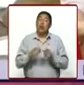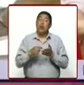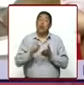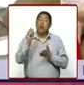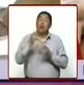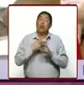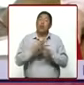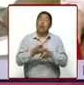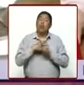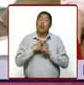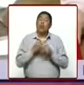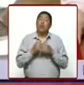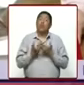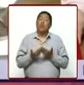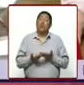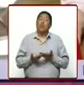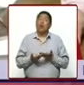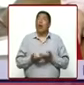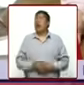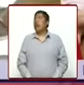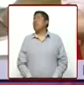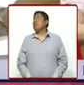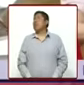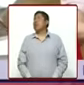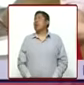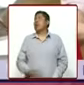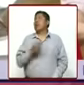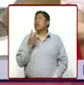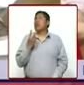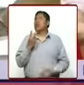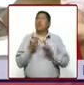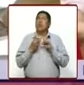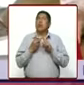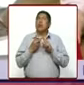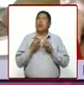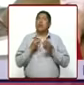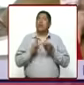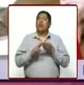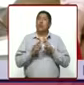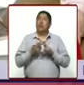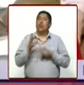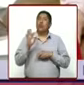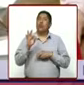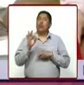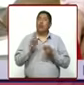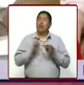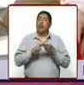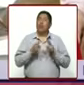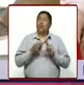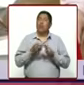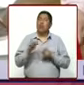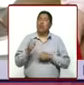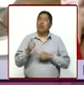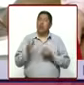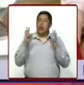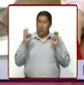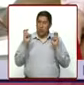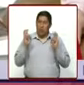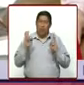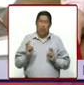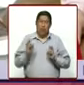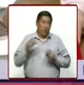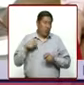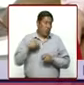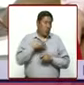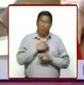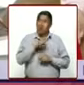créditos para qué puntos ha quedado? Bueno, estos puntos están ubicados en el 9 y en el 10 y como hemos anunciado con anterioridad, nosotros